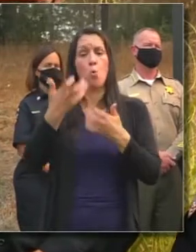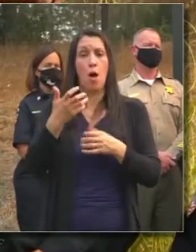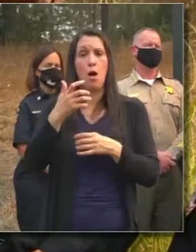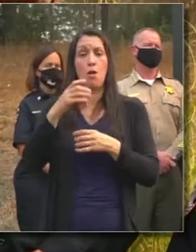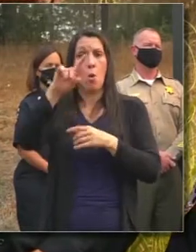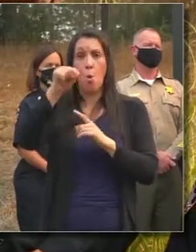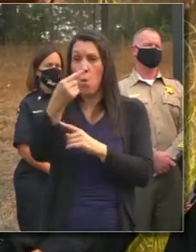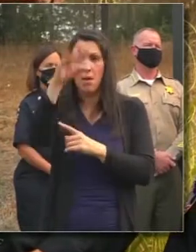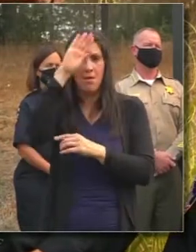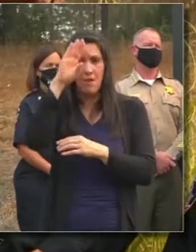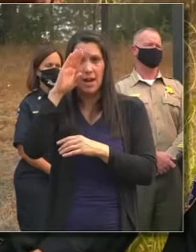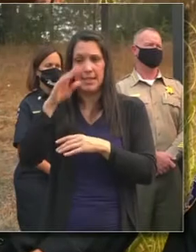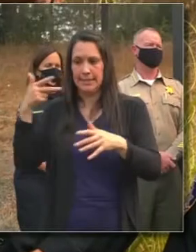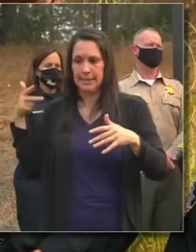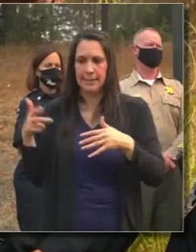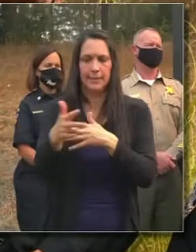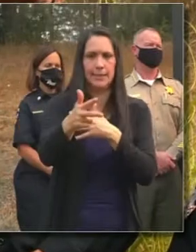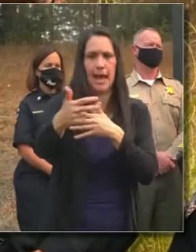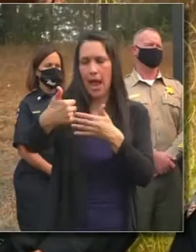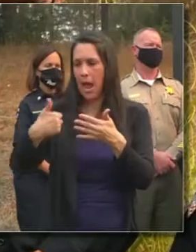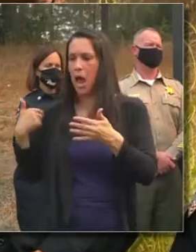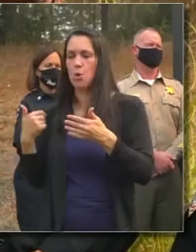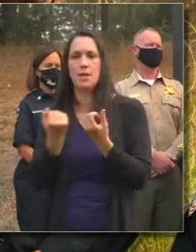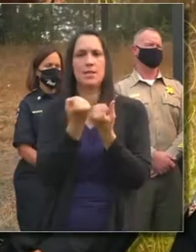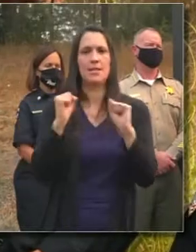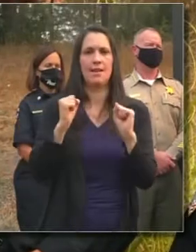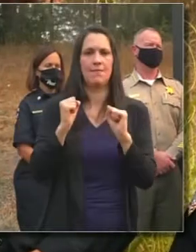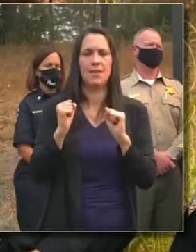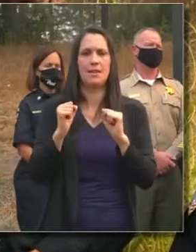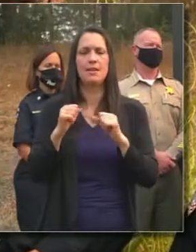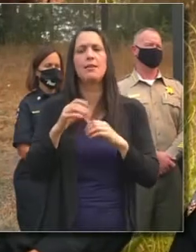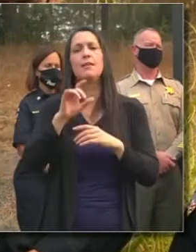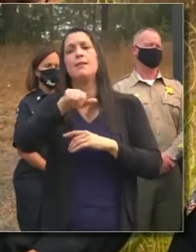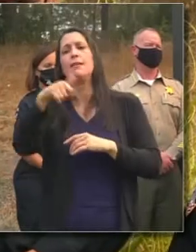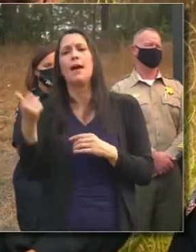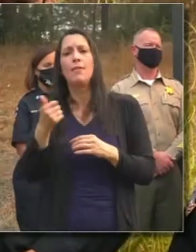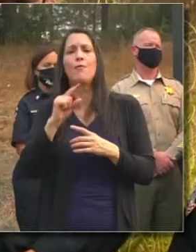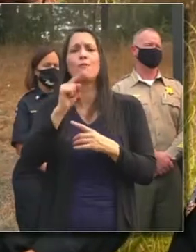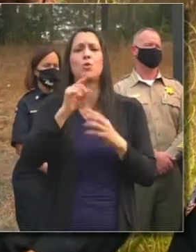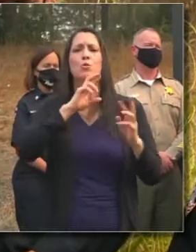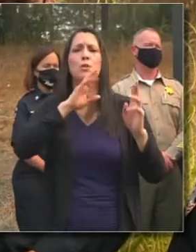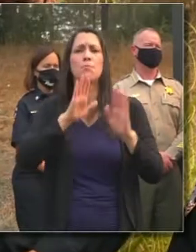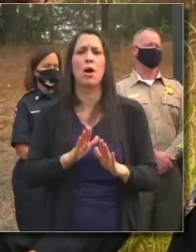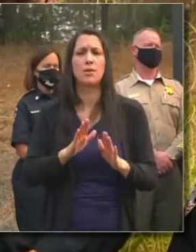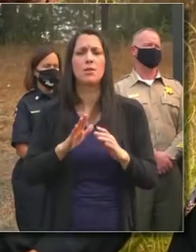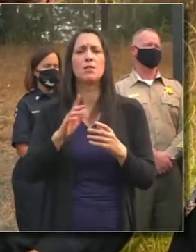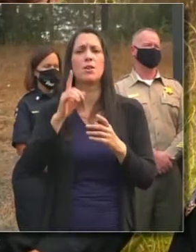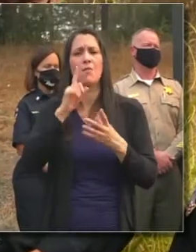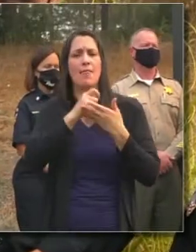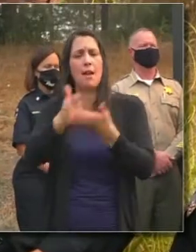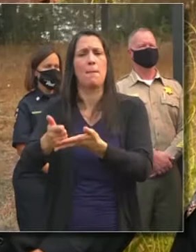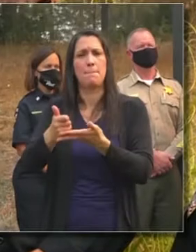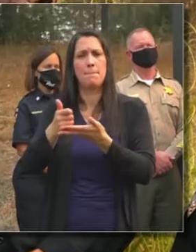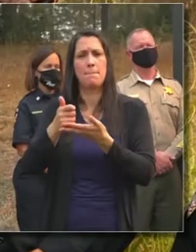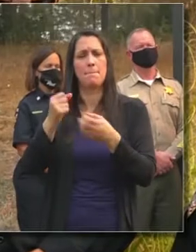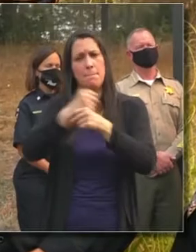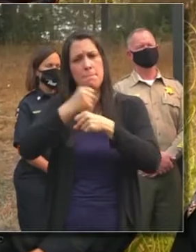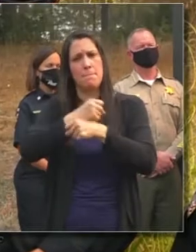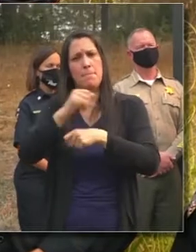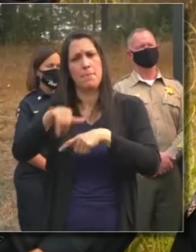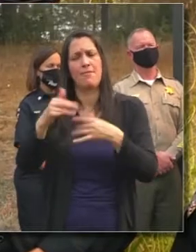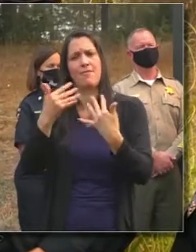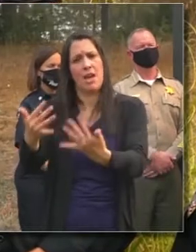de que ellos puedan entrar y salir seguramente y que su equipo puede entrar y salir y otros socorristas también allí tienen que estar ahí